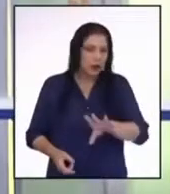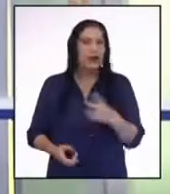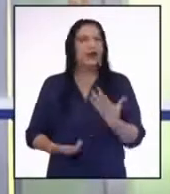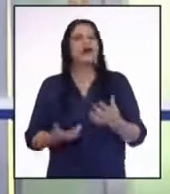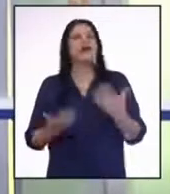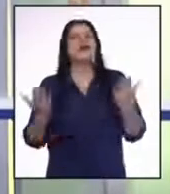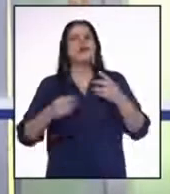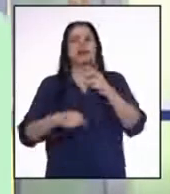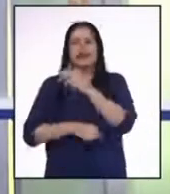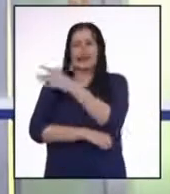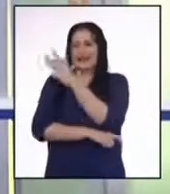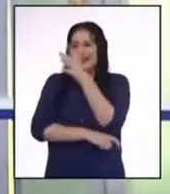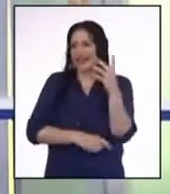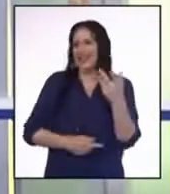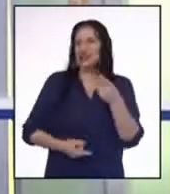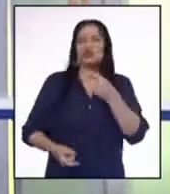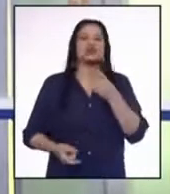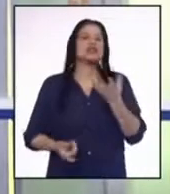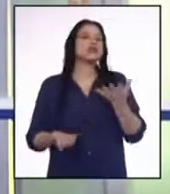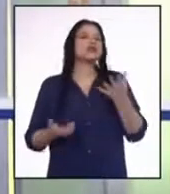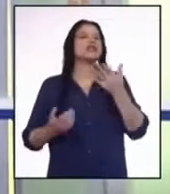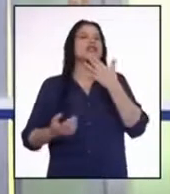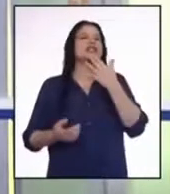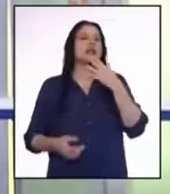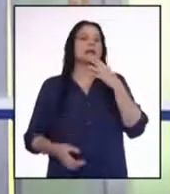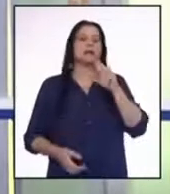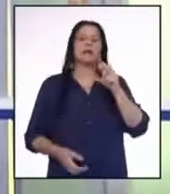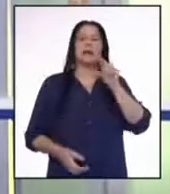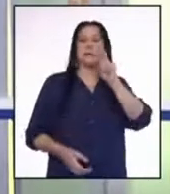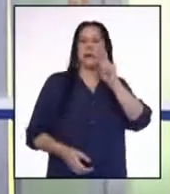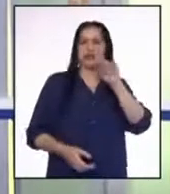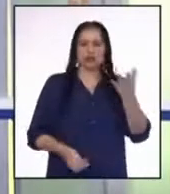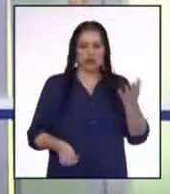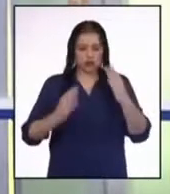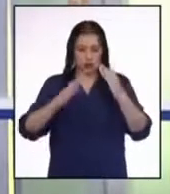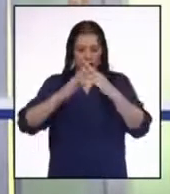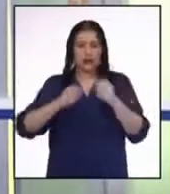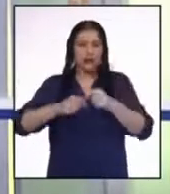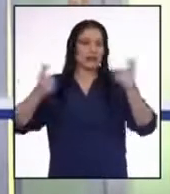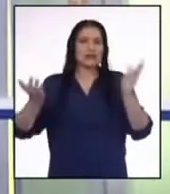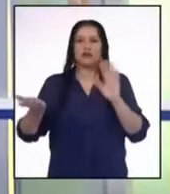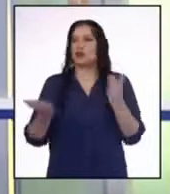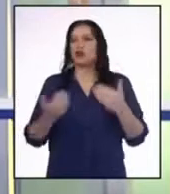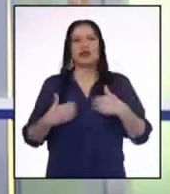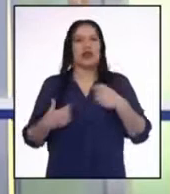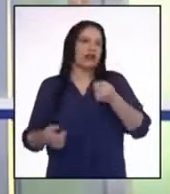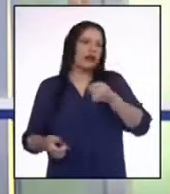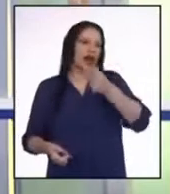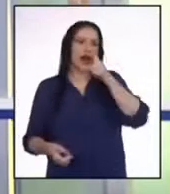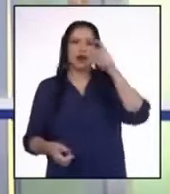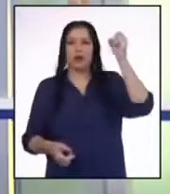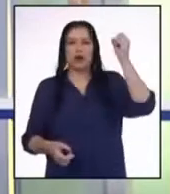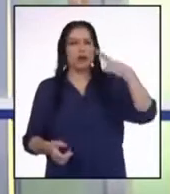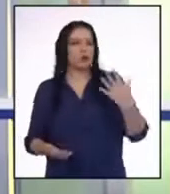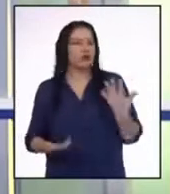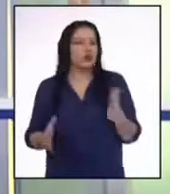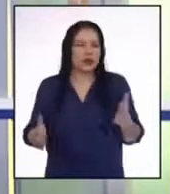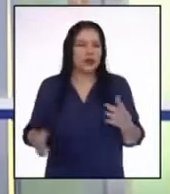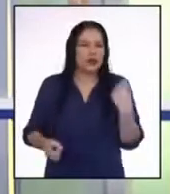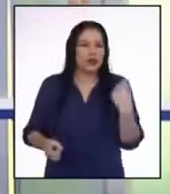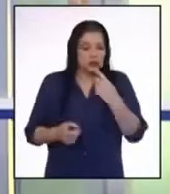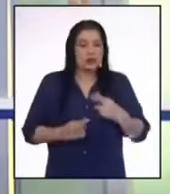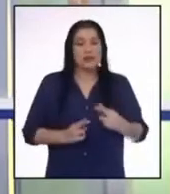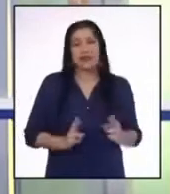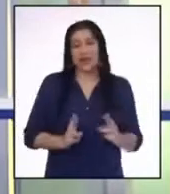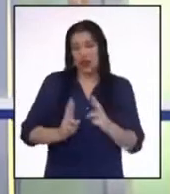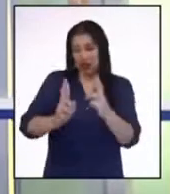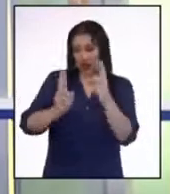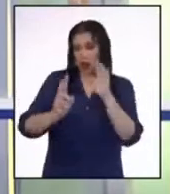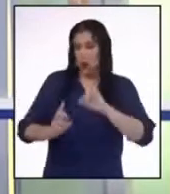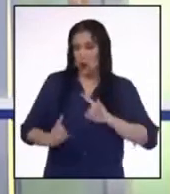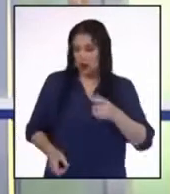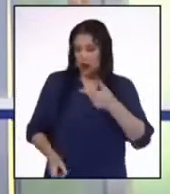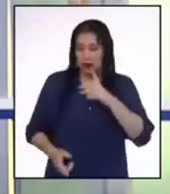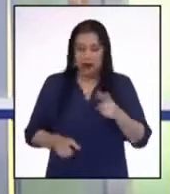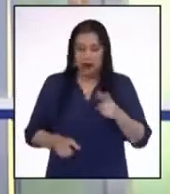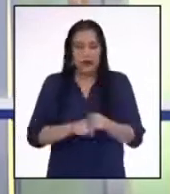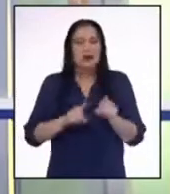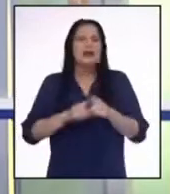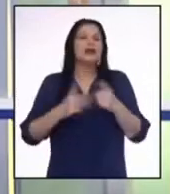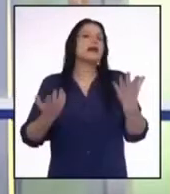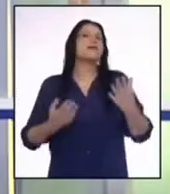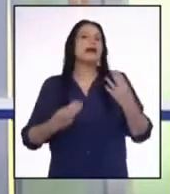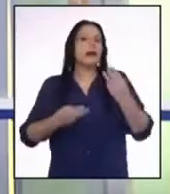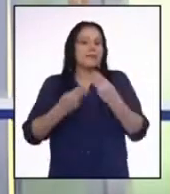Víctor diciéndonos que su vivienda es grande, que no cuenta con servicios básicos, no tiene luz y agua, solo del río. Además, es de